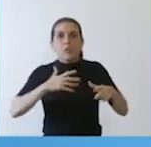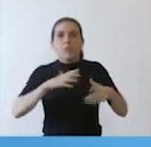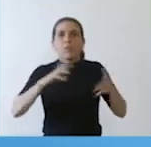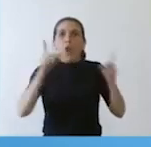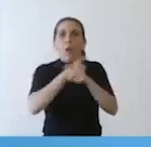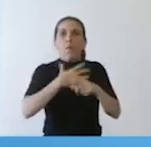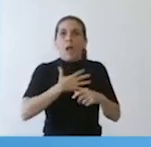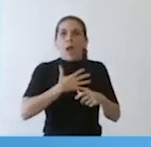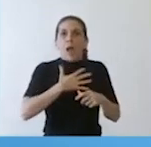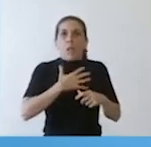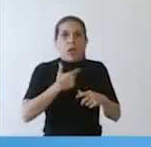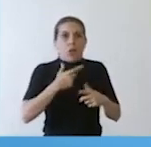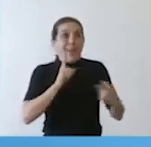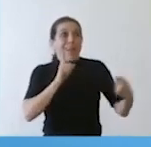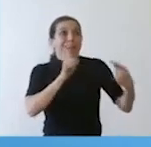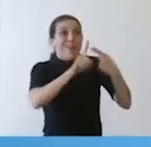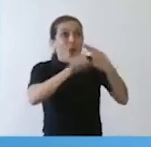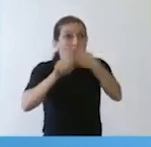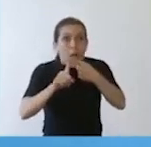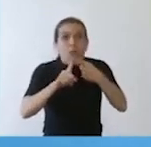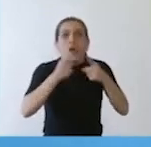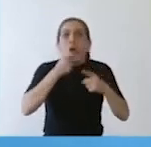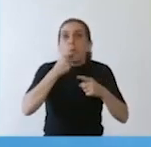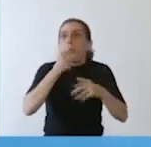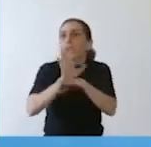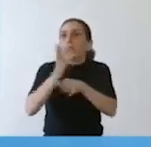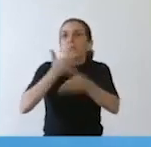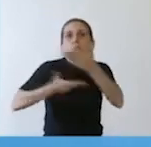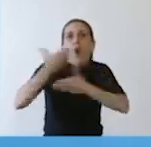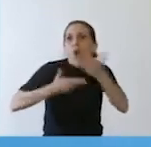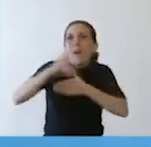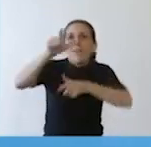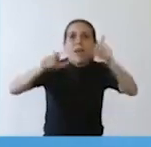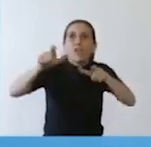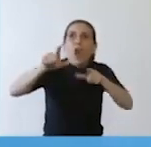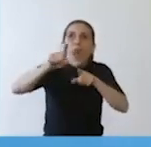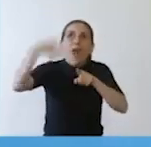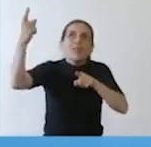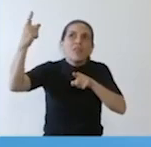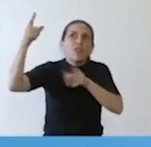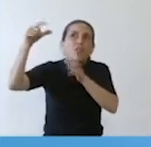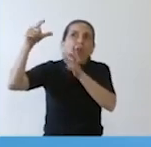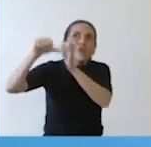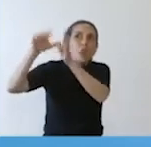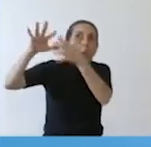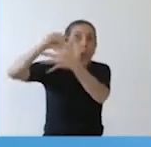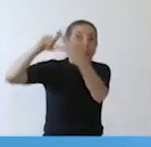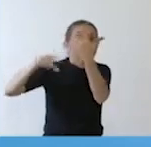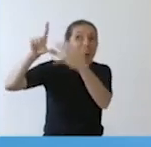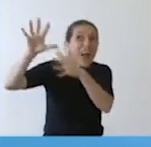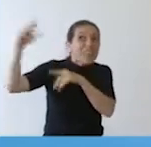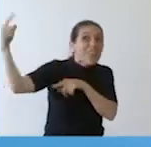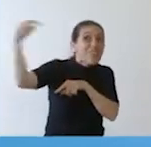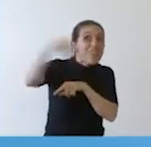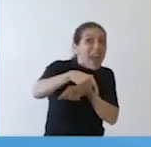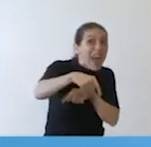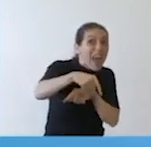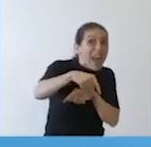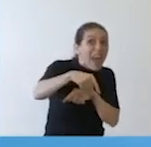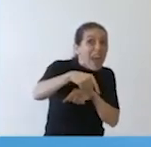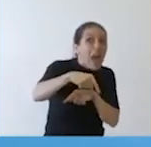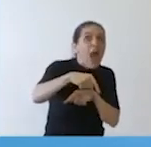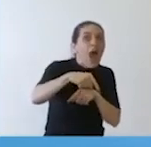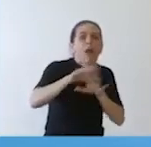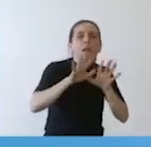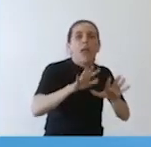contacto con personas que hayan llegado de áreas de circulación por 14 días, aunque estén asintomáticas,